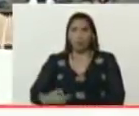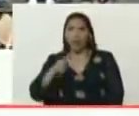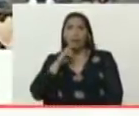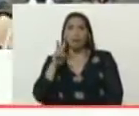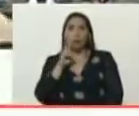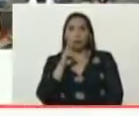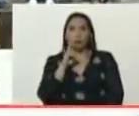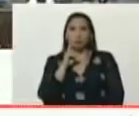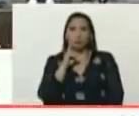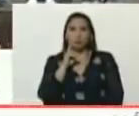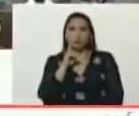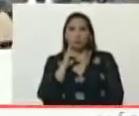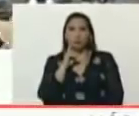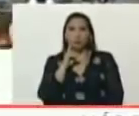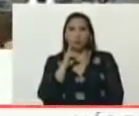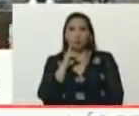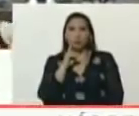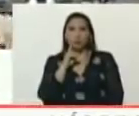Morales.